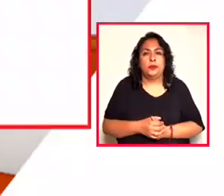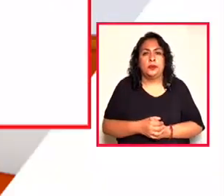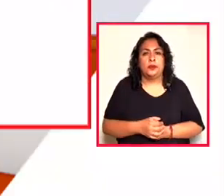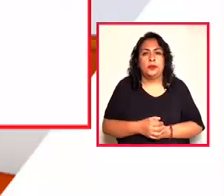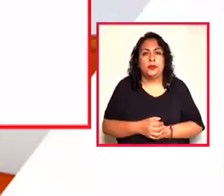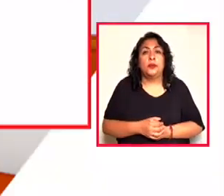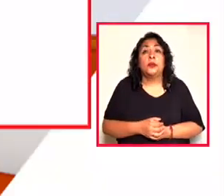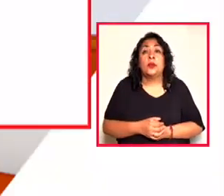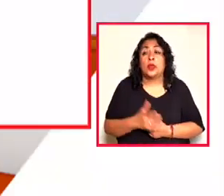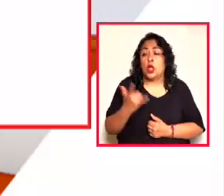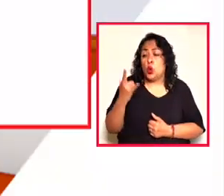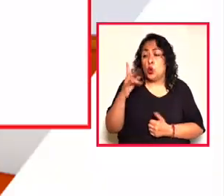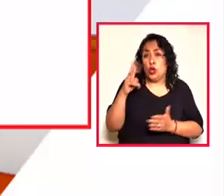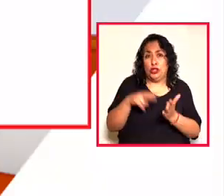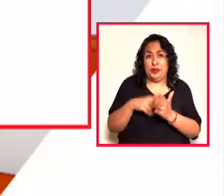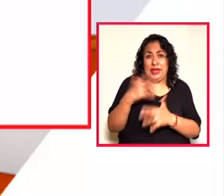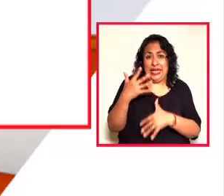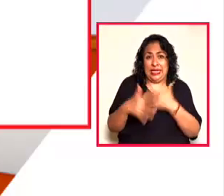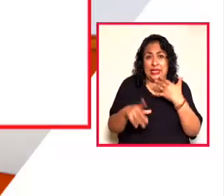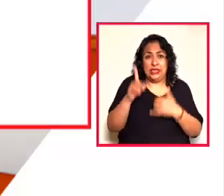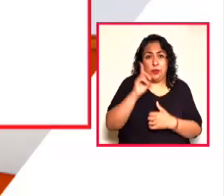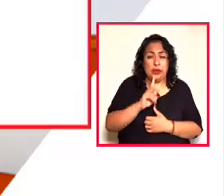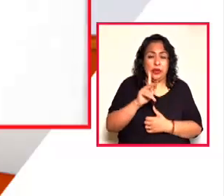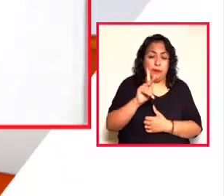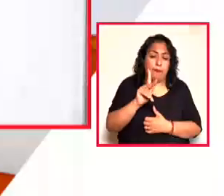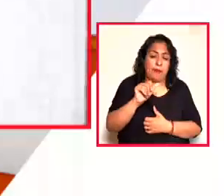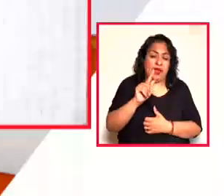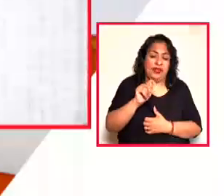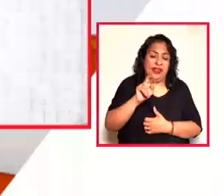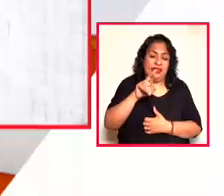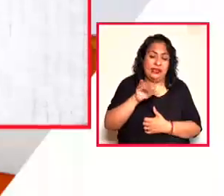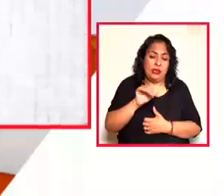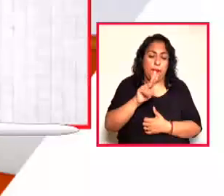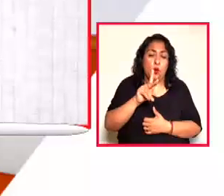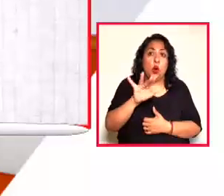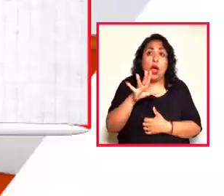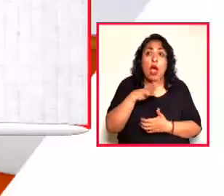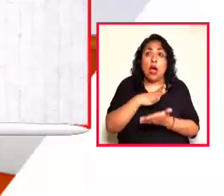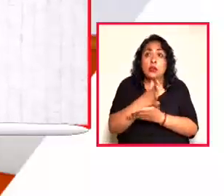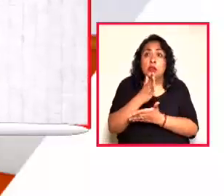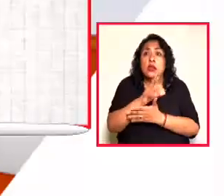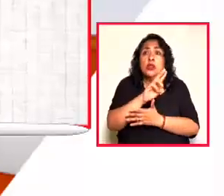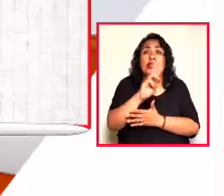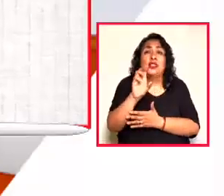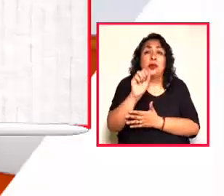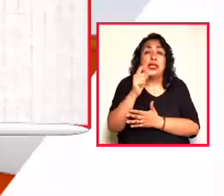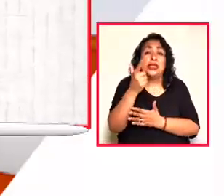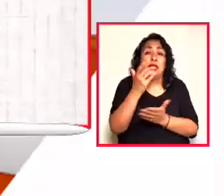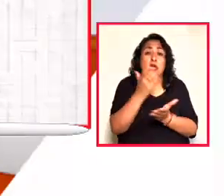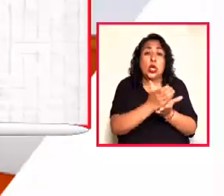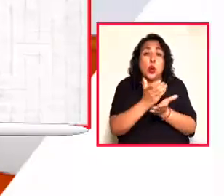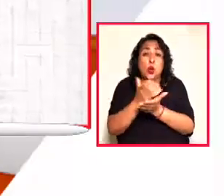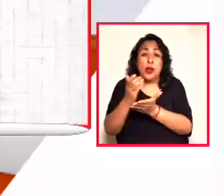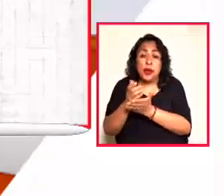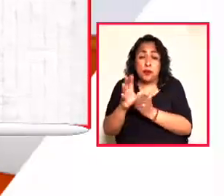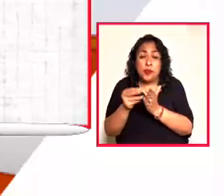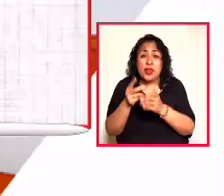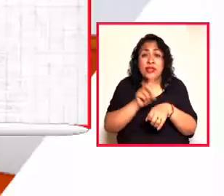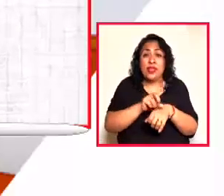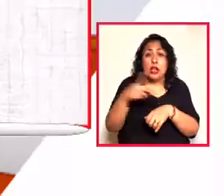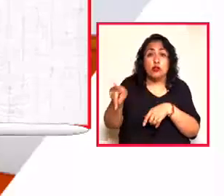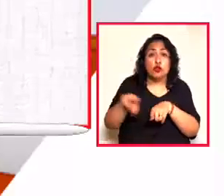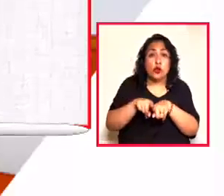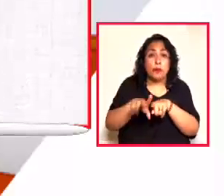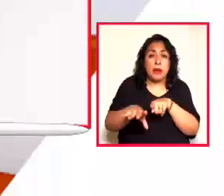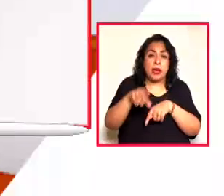En julio de 2015, Patricia Puga concedió el acceso a 327 cuadernos que conforman los diarios de su hermana, María